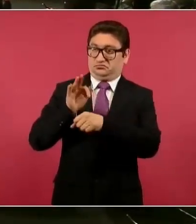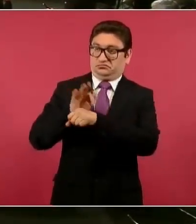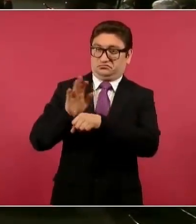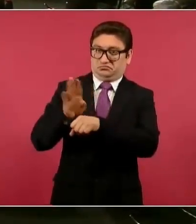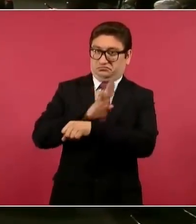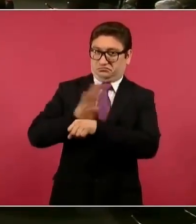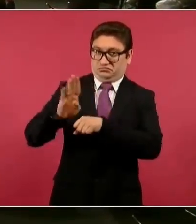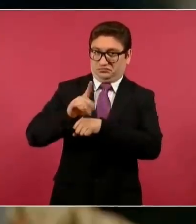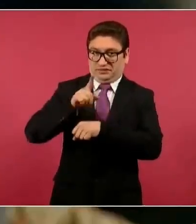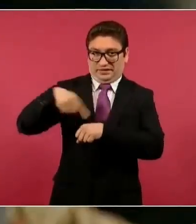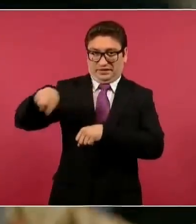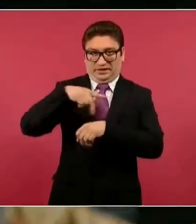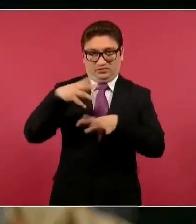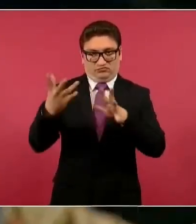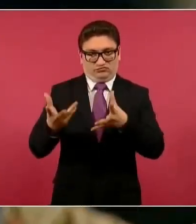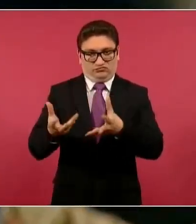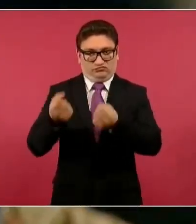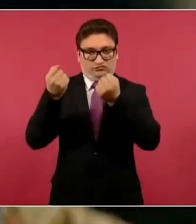los rescatados,